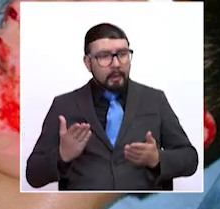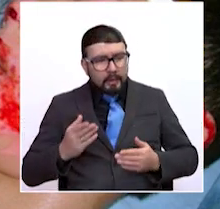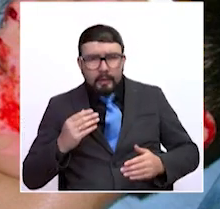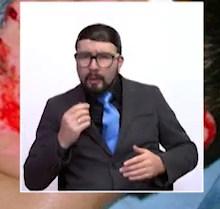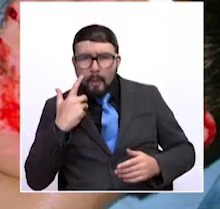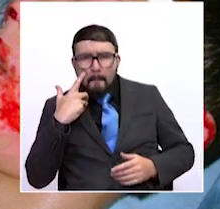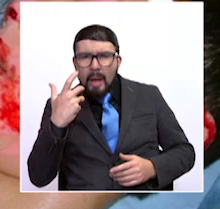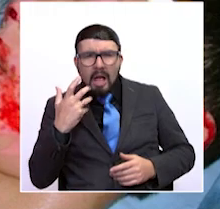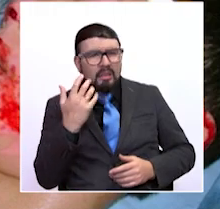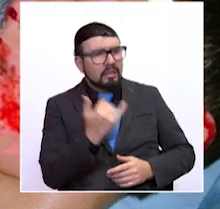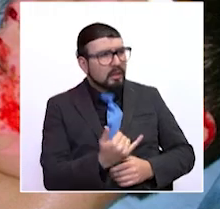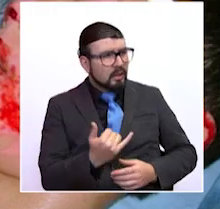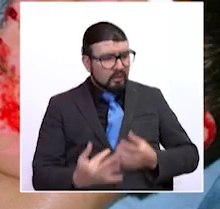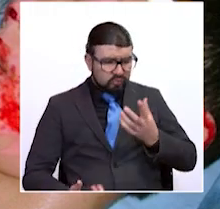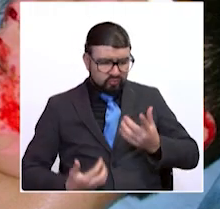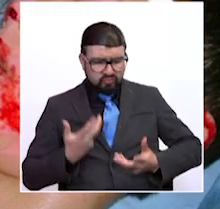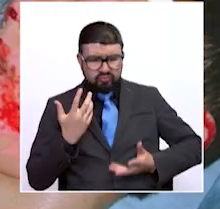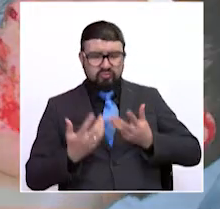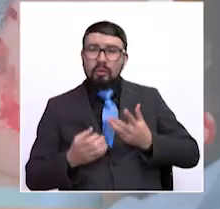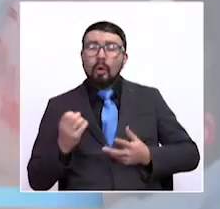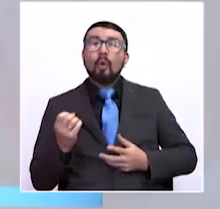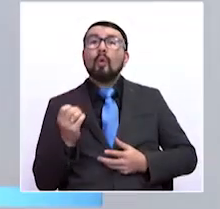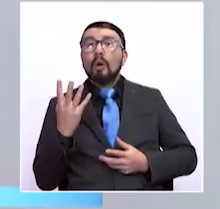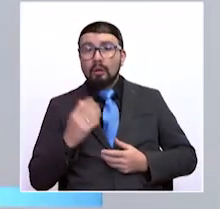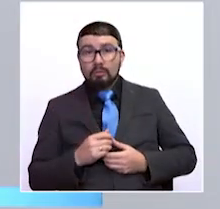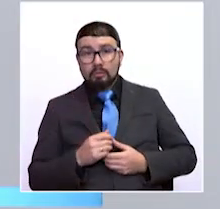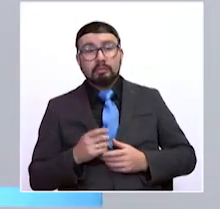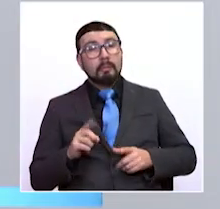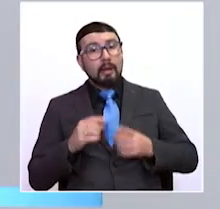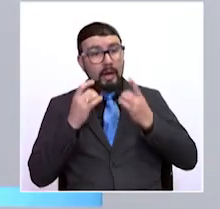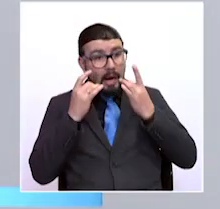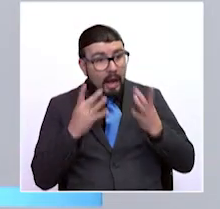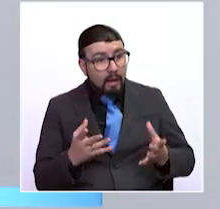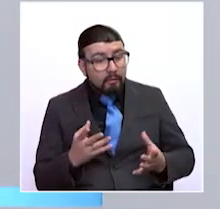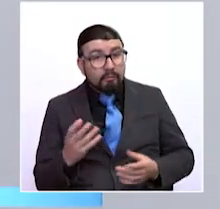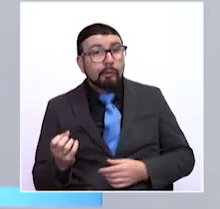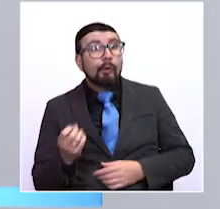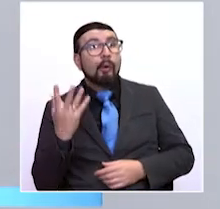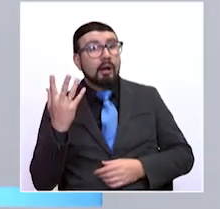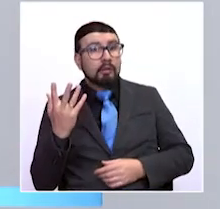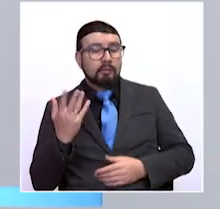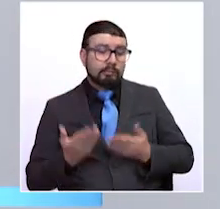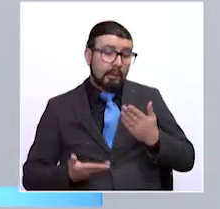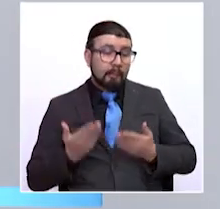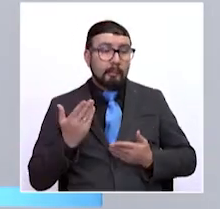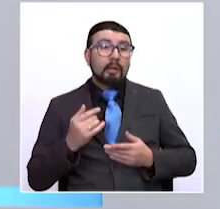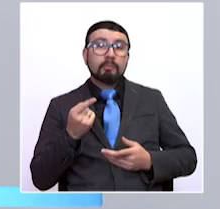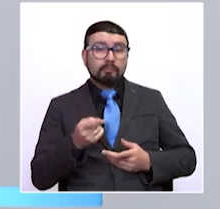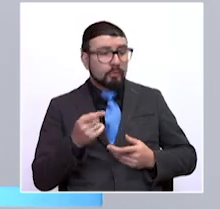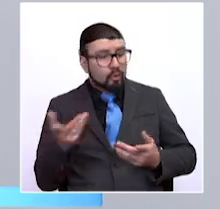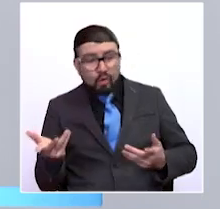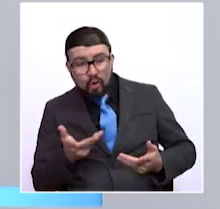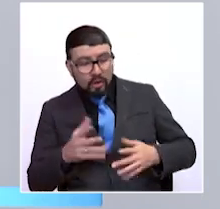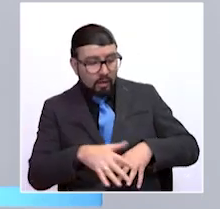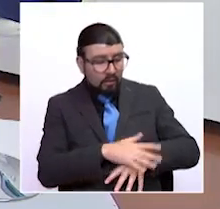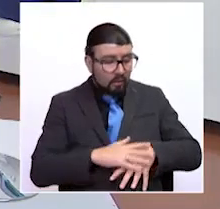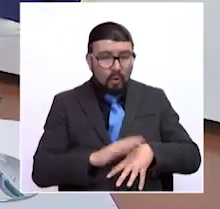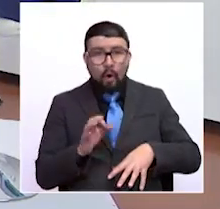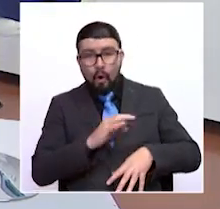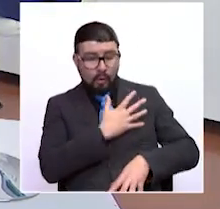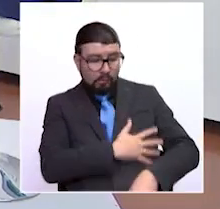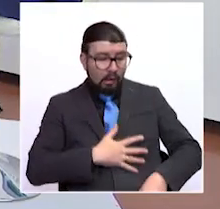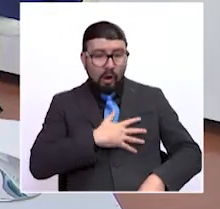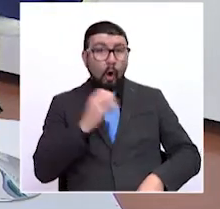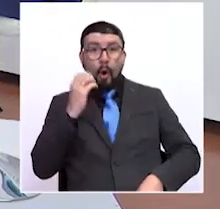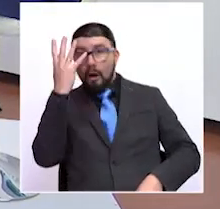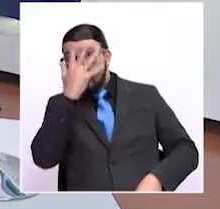la quemadura, de las consecuencias de la quemadura y de la gravedad y de la superficie corporal que se encuentra quemada. Y entonces,